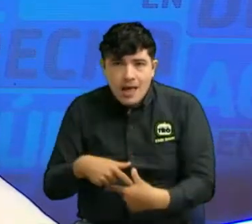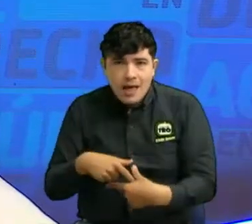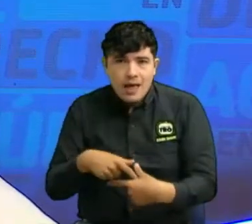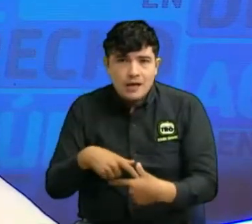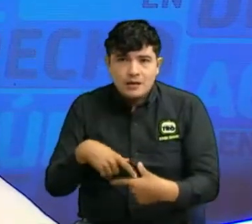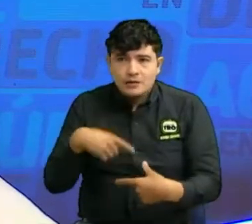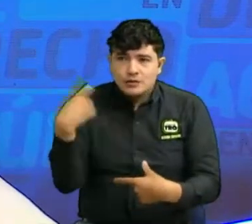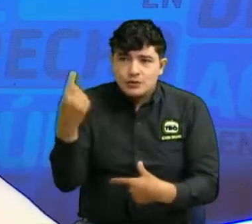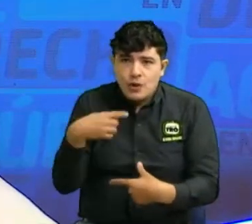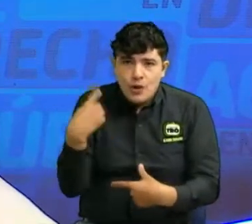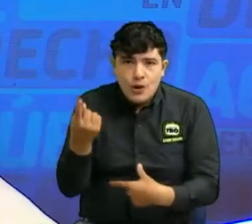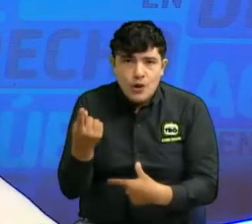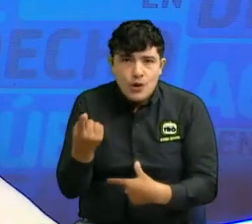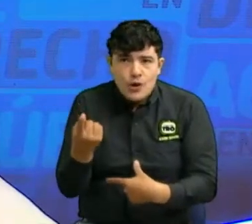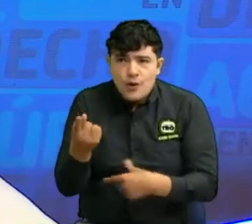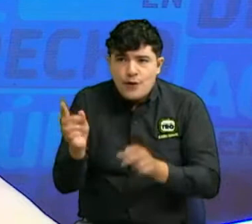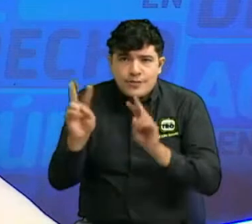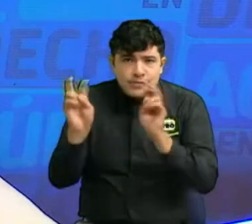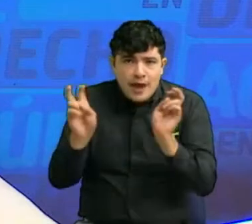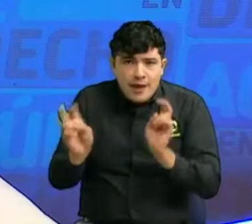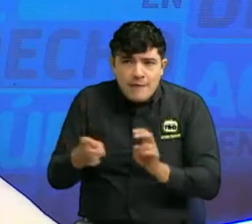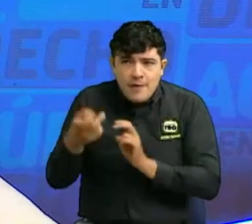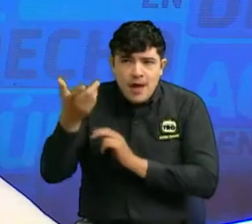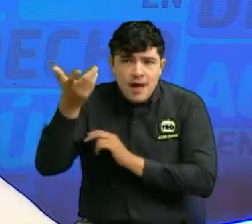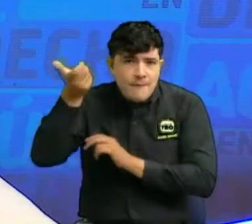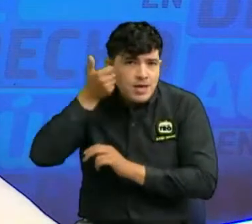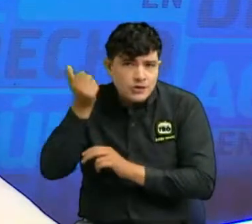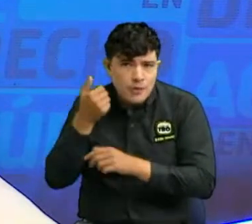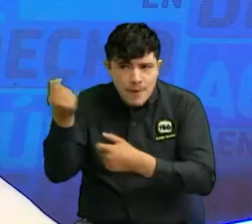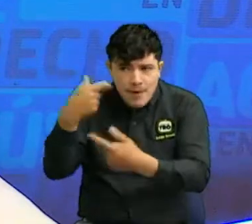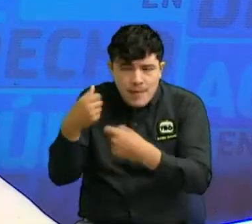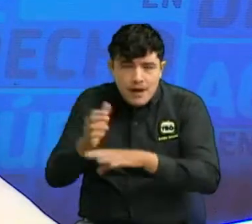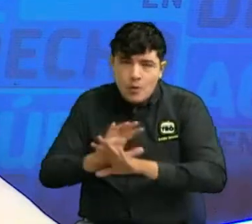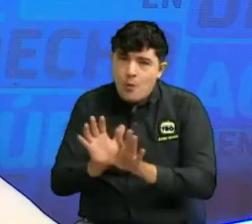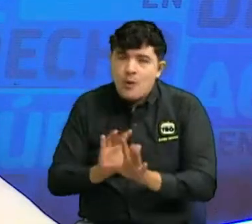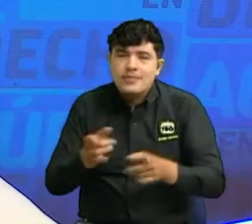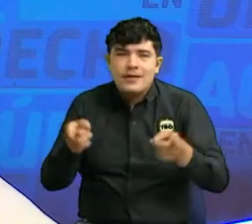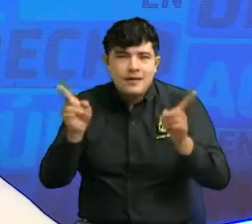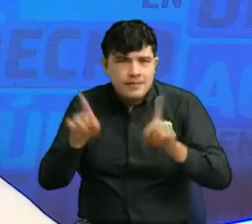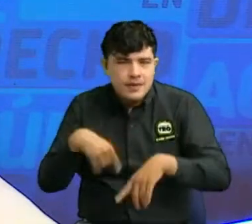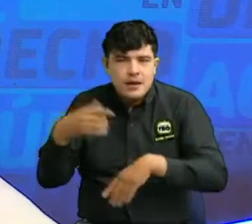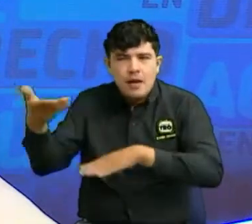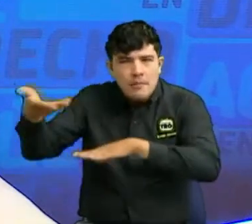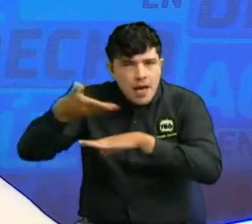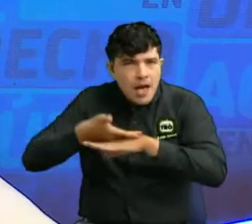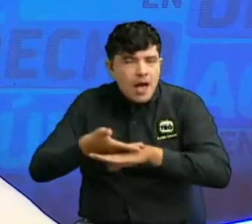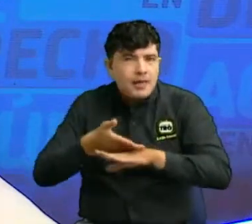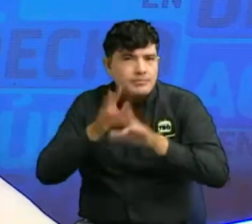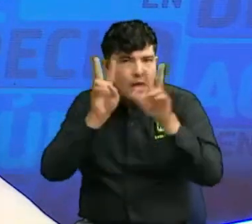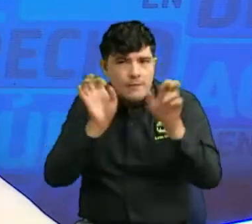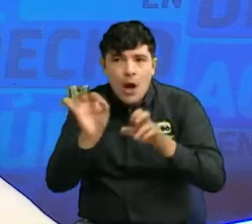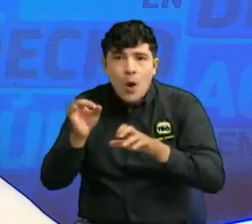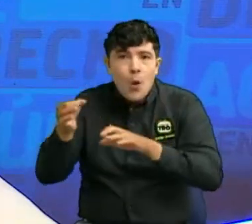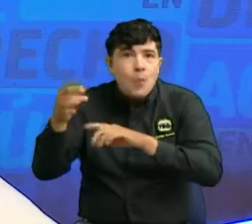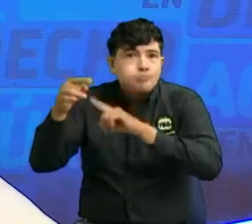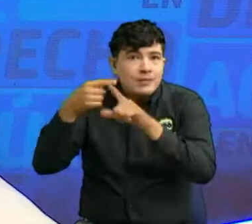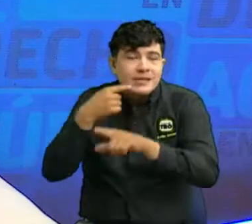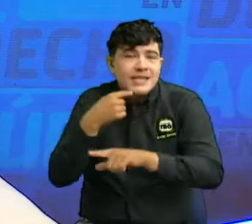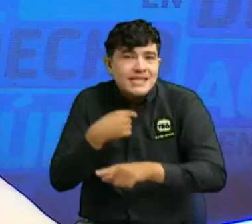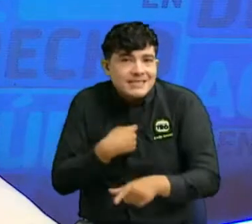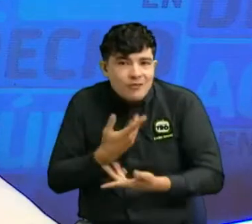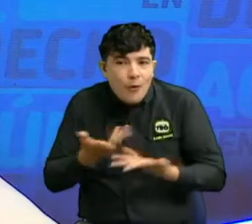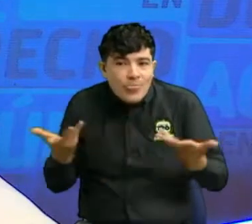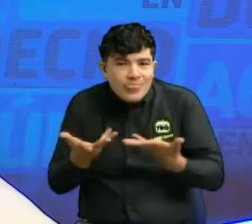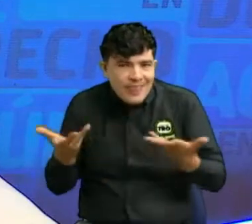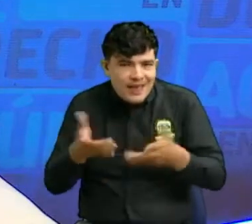aquellas preguntas que tengan temas de pensiones, sino simplemente pueden colocarnos desde donde nos reportan sintonía. Saludamos, doctora Marlene, a aquellas personas